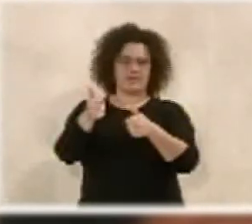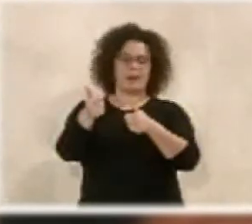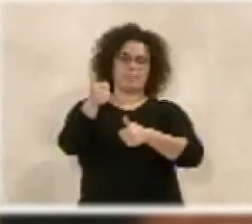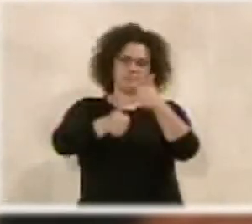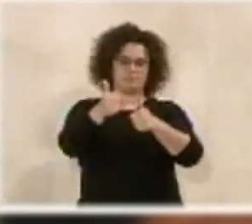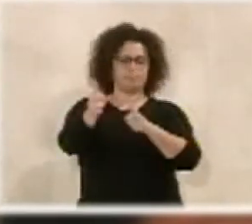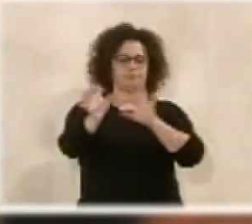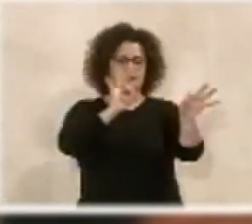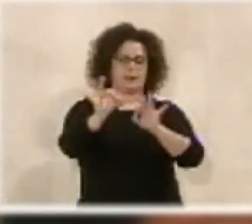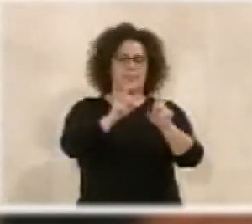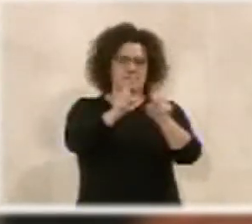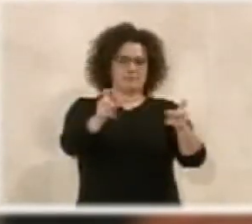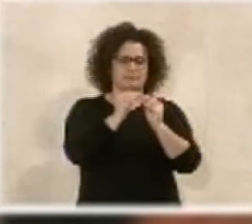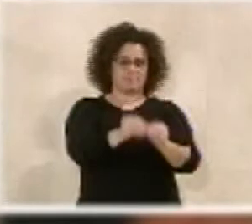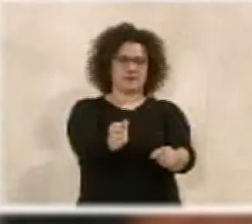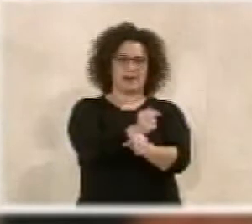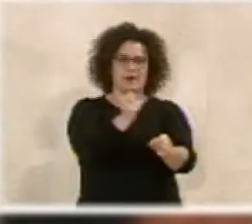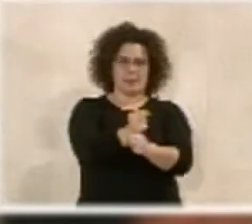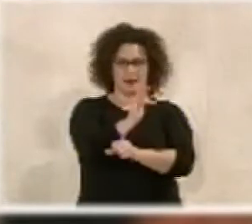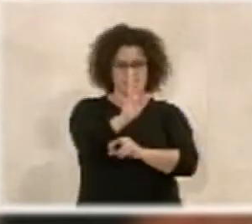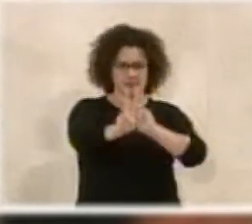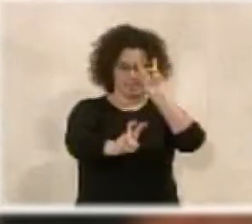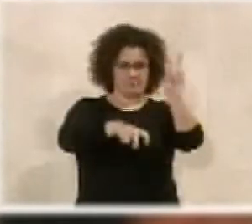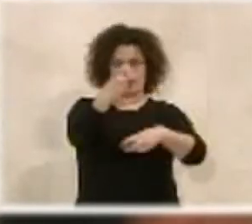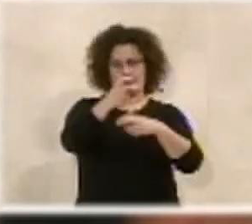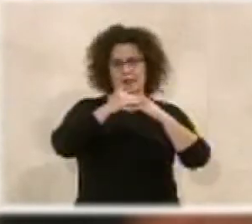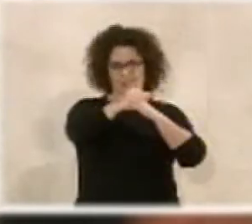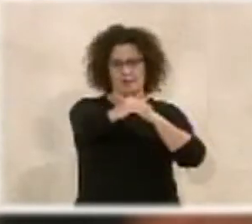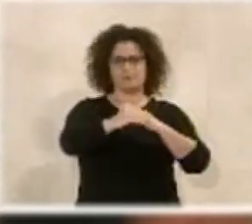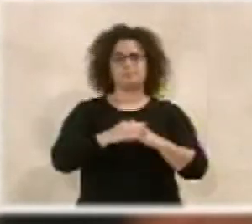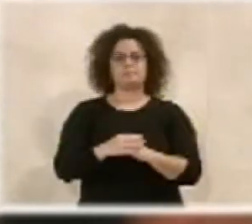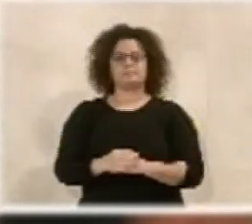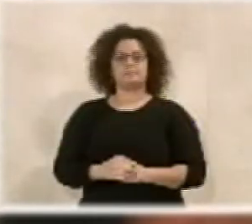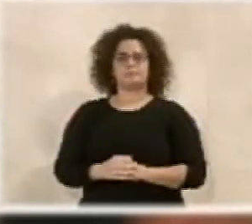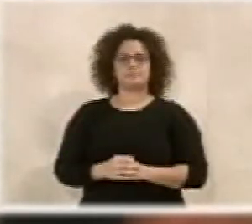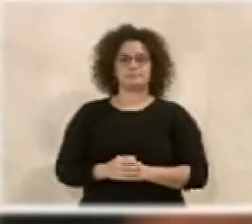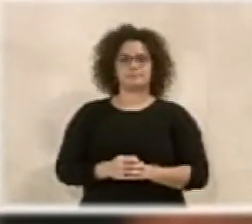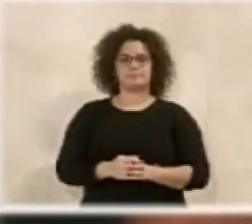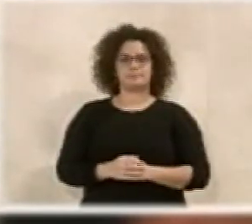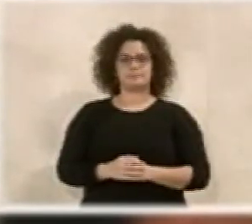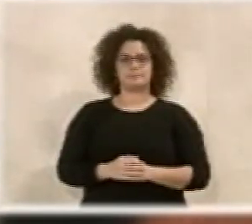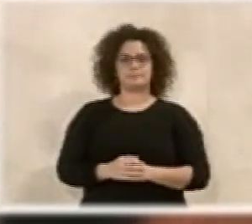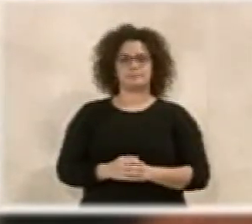y lógicamente se restaurará el estado de la calzada.